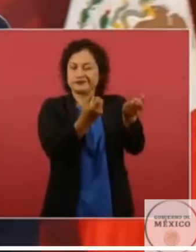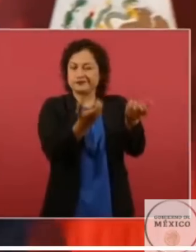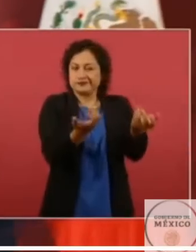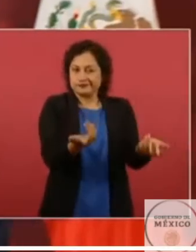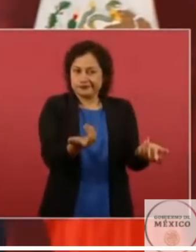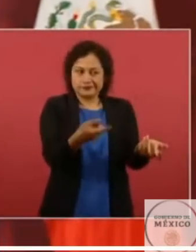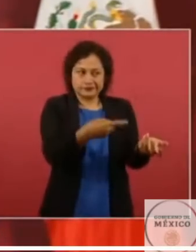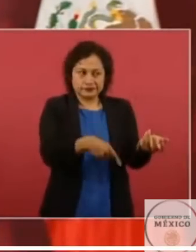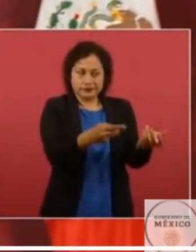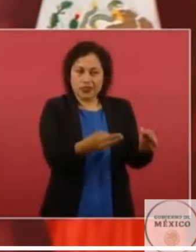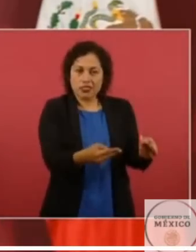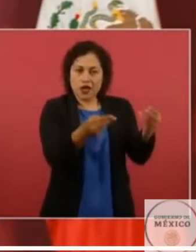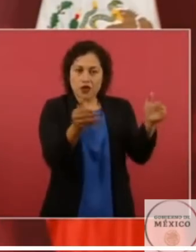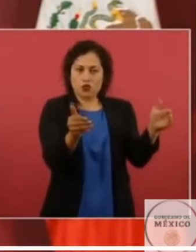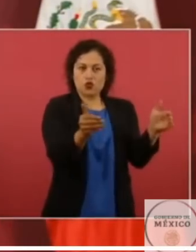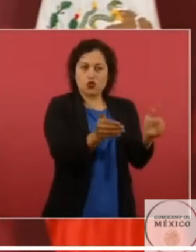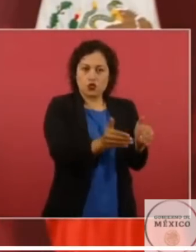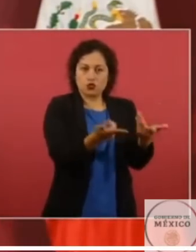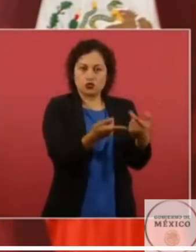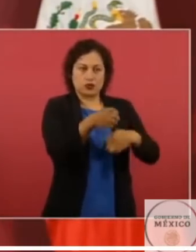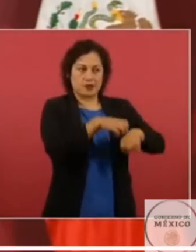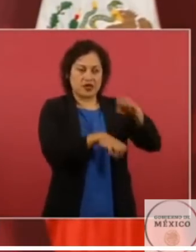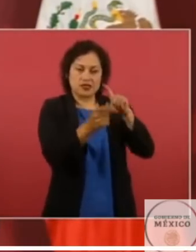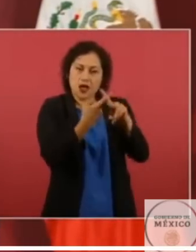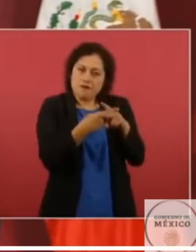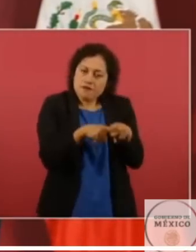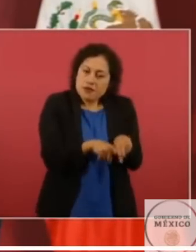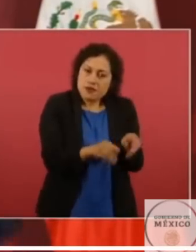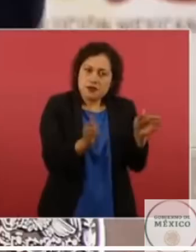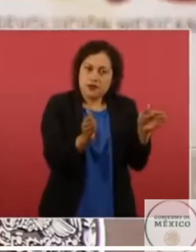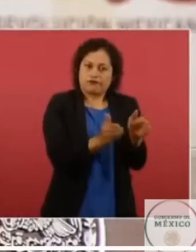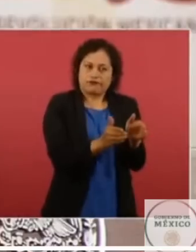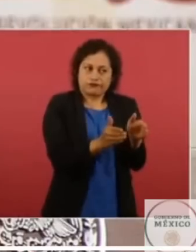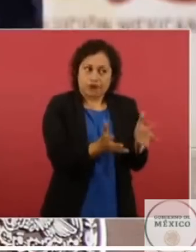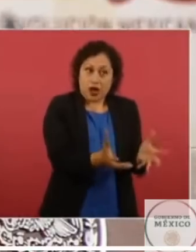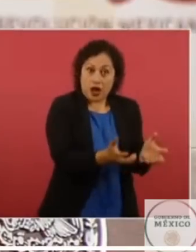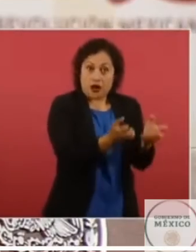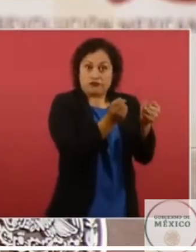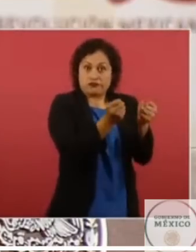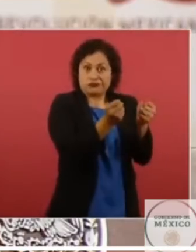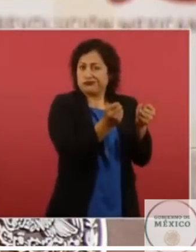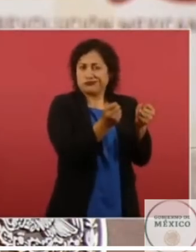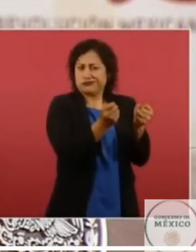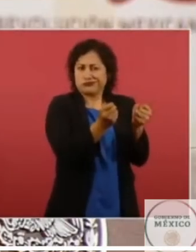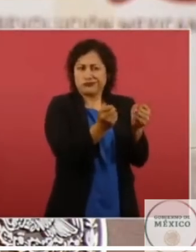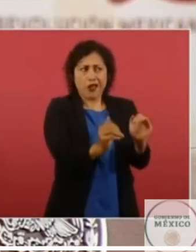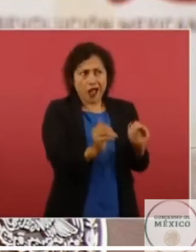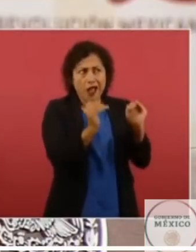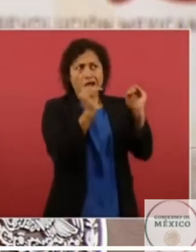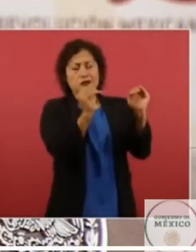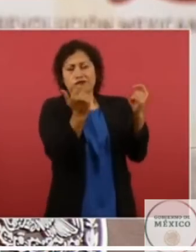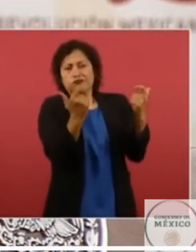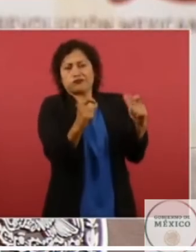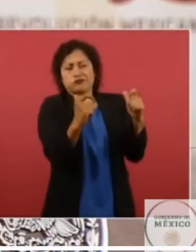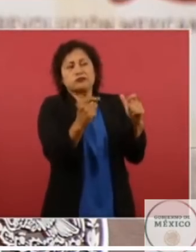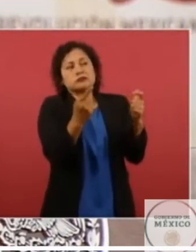pequeños comerciantes, pequeños empresarios, se rescató a los de mero arriba y se dejó